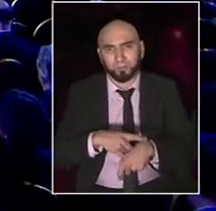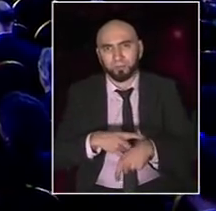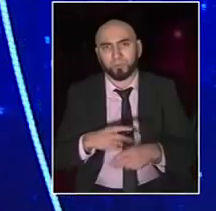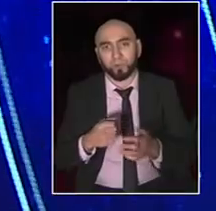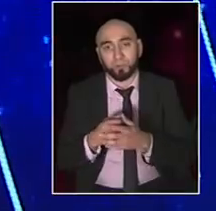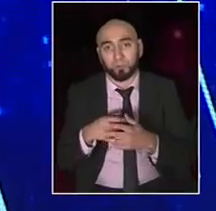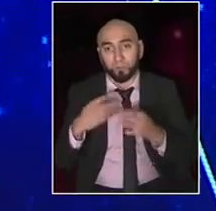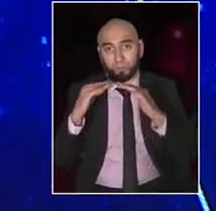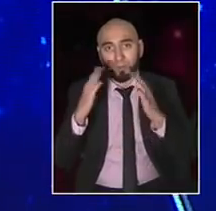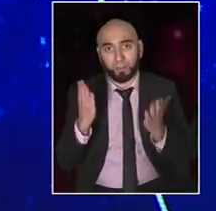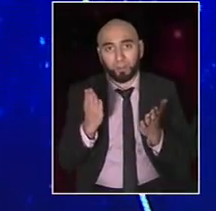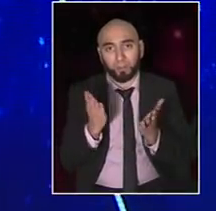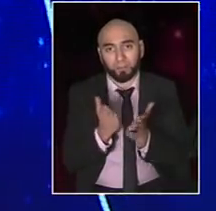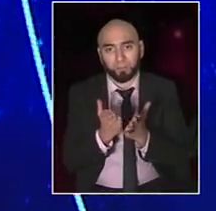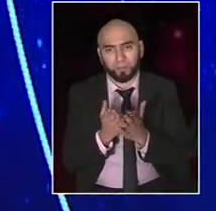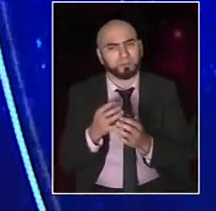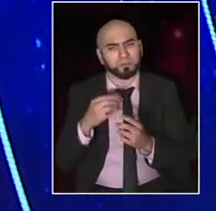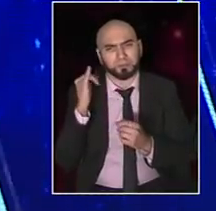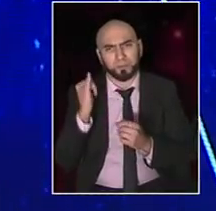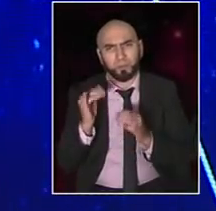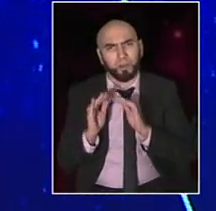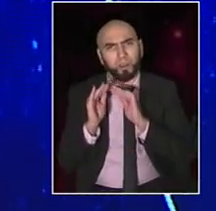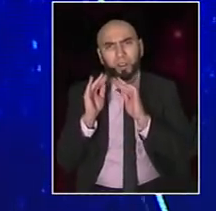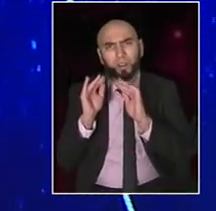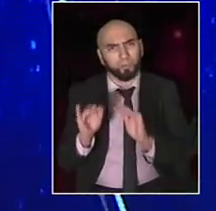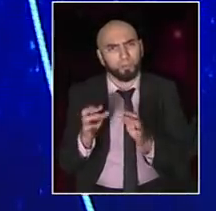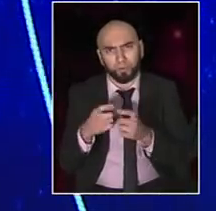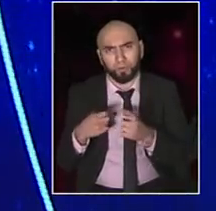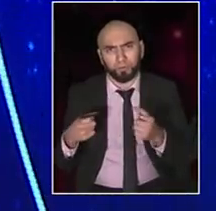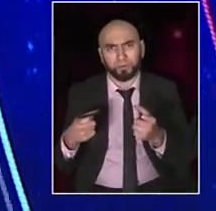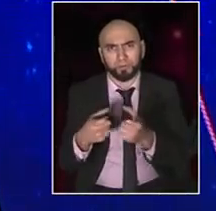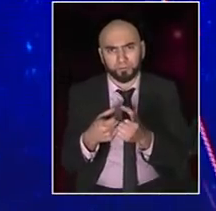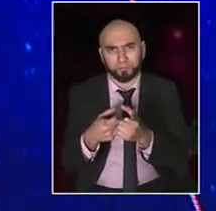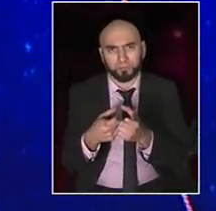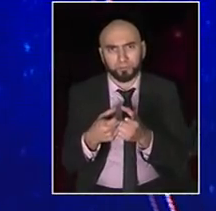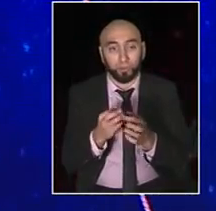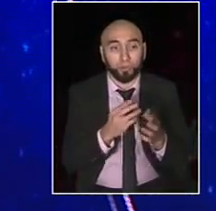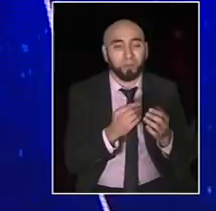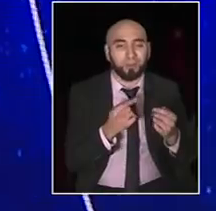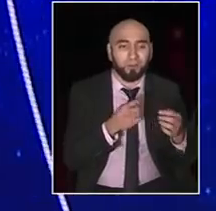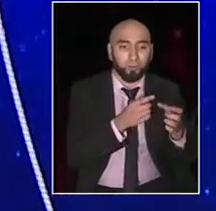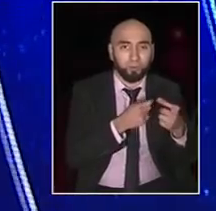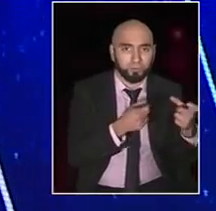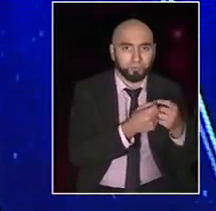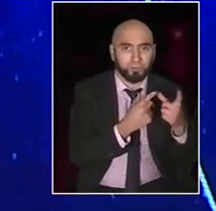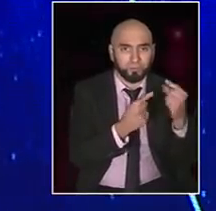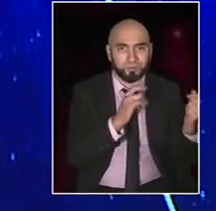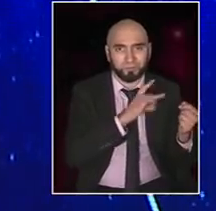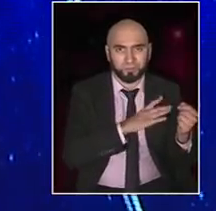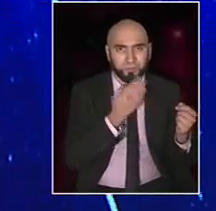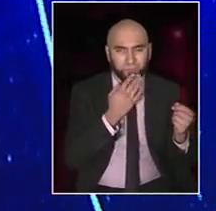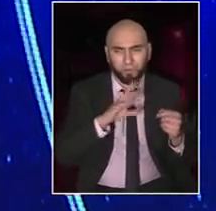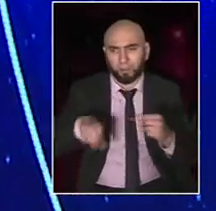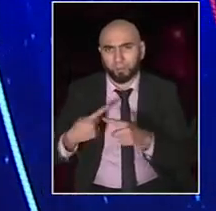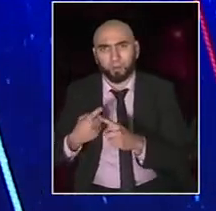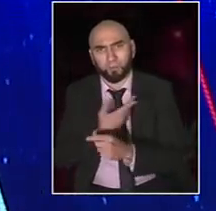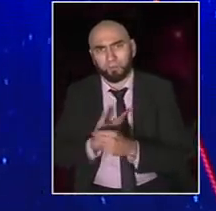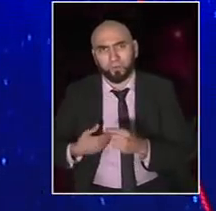apoya este Congreso, que está organizado por el Congreso Nacional de Chile y apoyado además por el Gobierno de Chile y